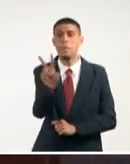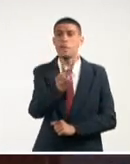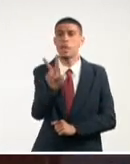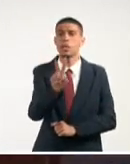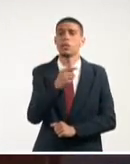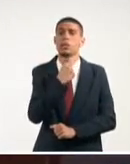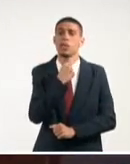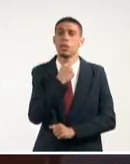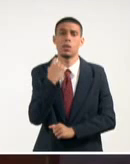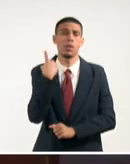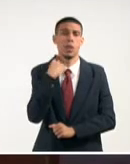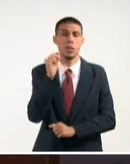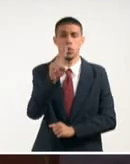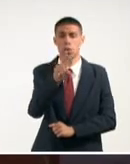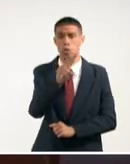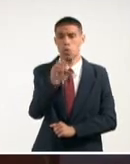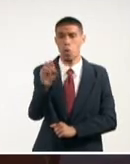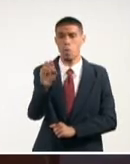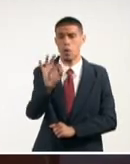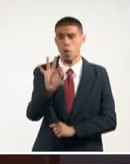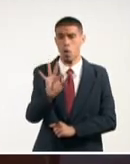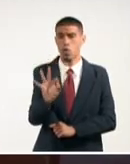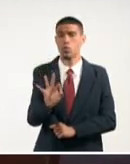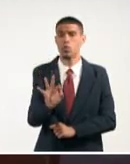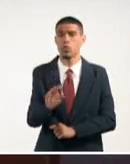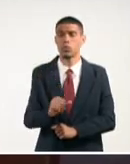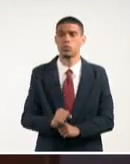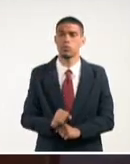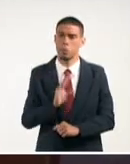de 2008, cito: